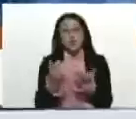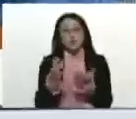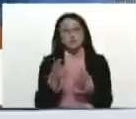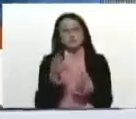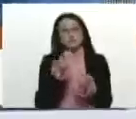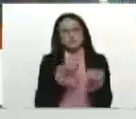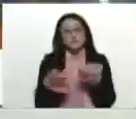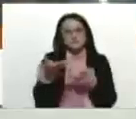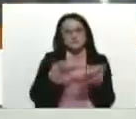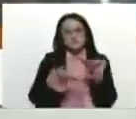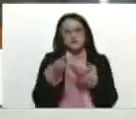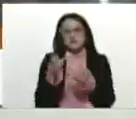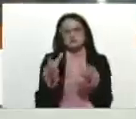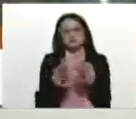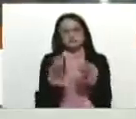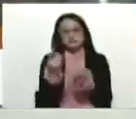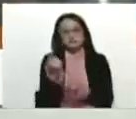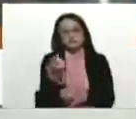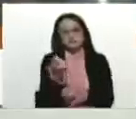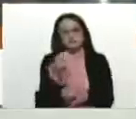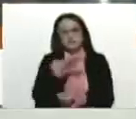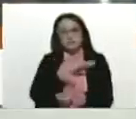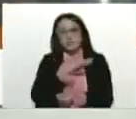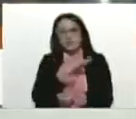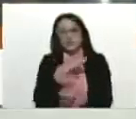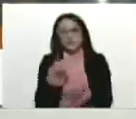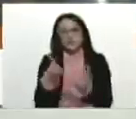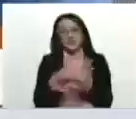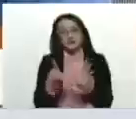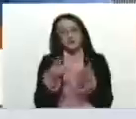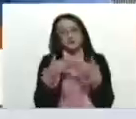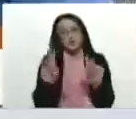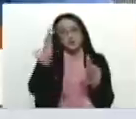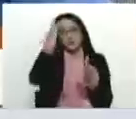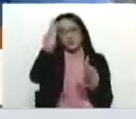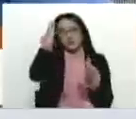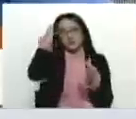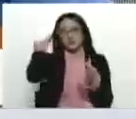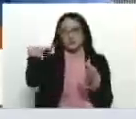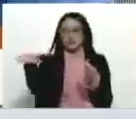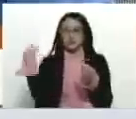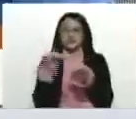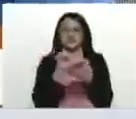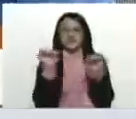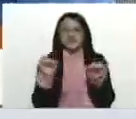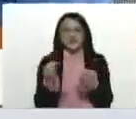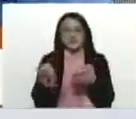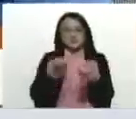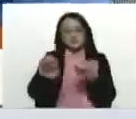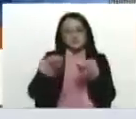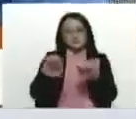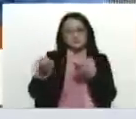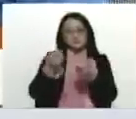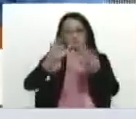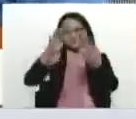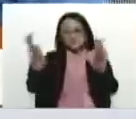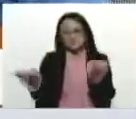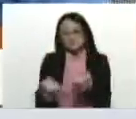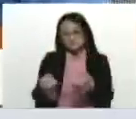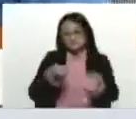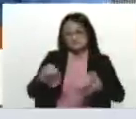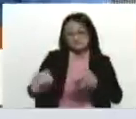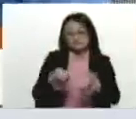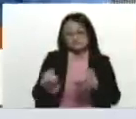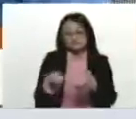que sea apropiado incluso del derecho público han logrado construir un sistema hegemónico prácticamente en